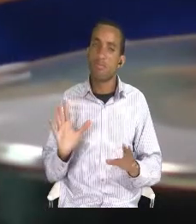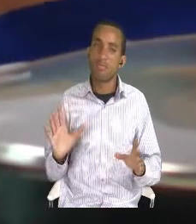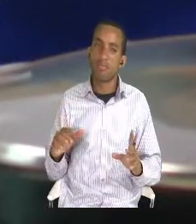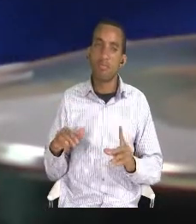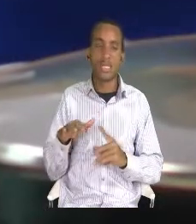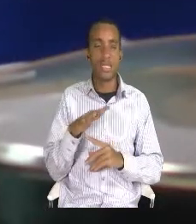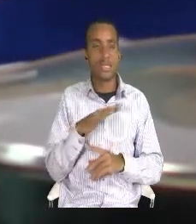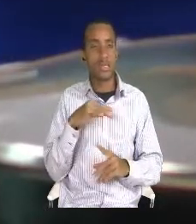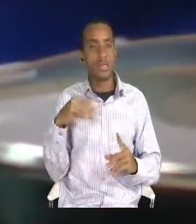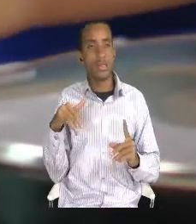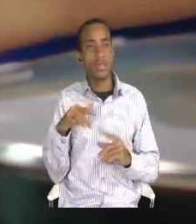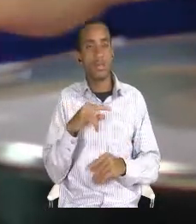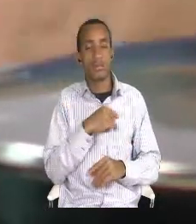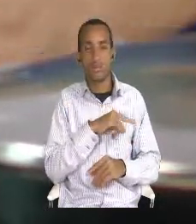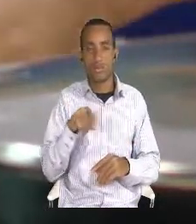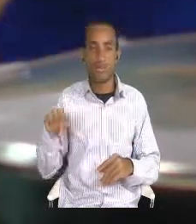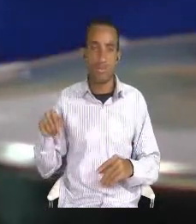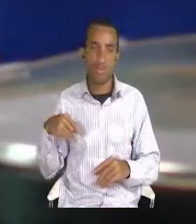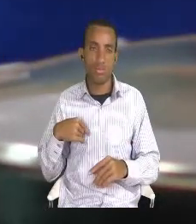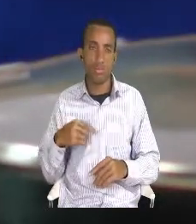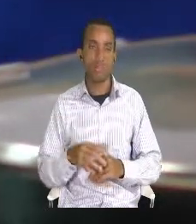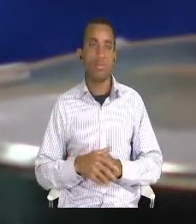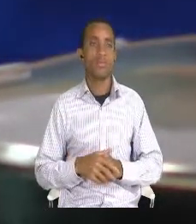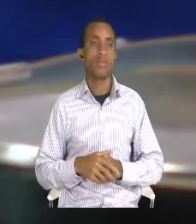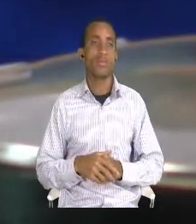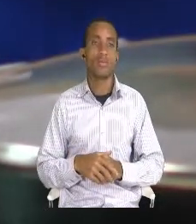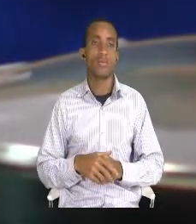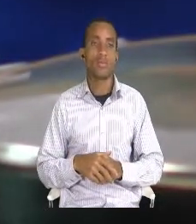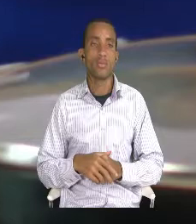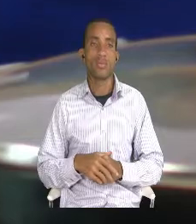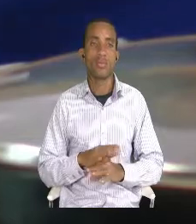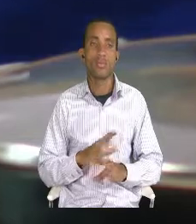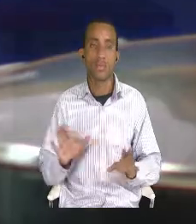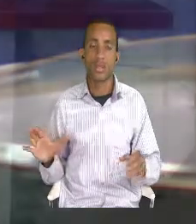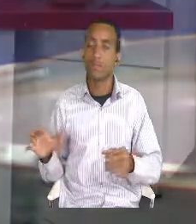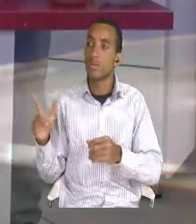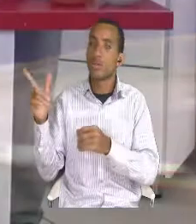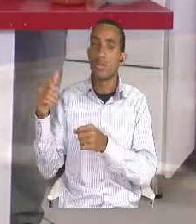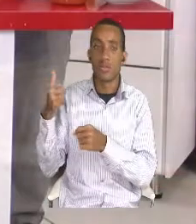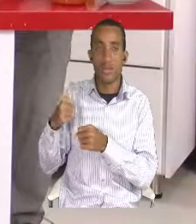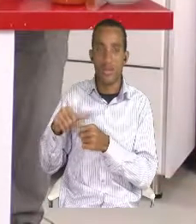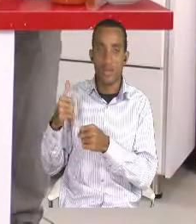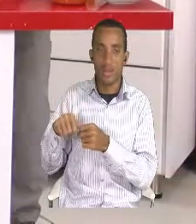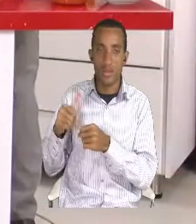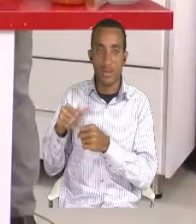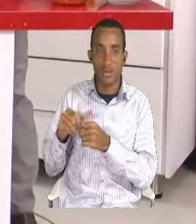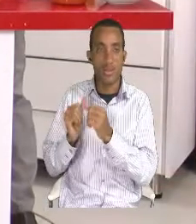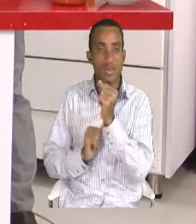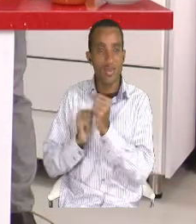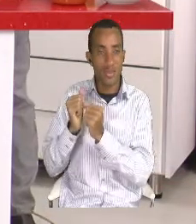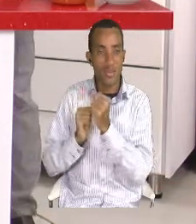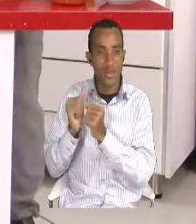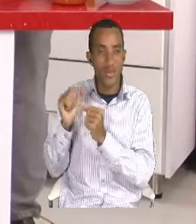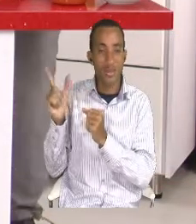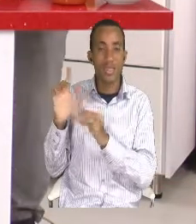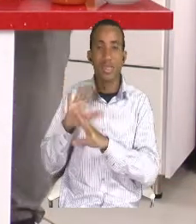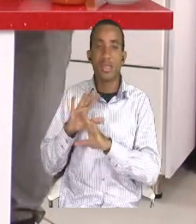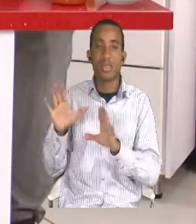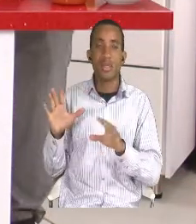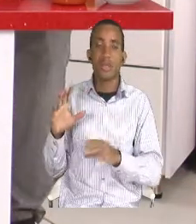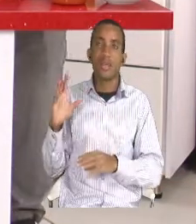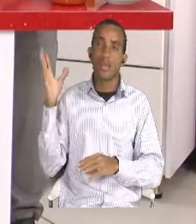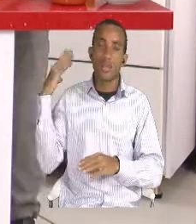tocado a nosotros vivir desde que, pues, la refinería, por decirlo de esta forma, se ha vuelto como, o se volvió pues, durante muchos